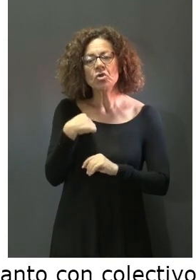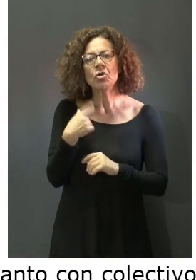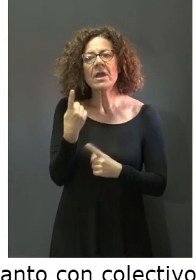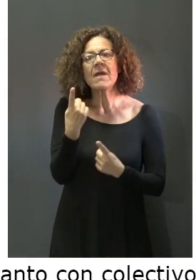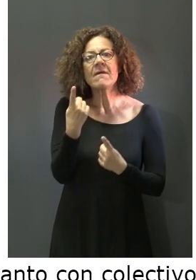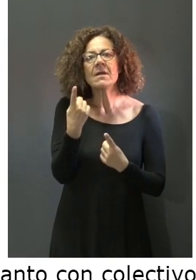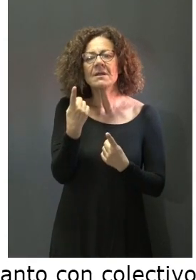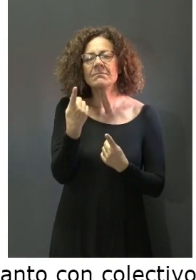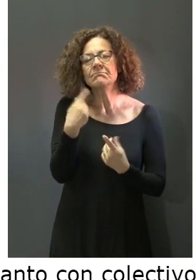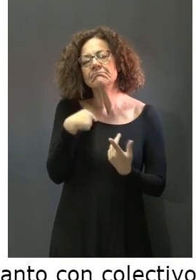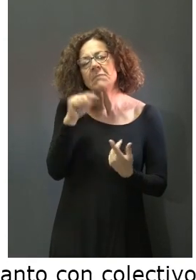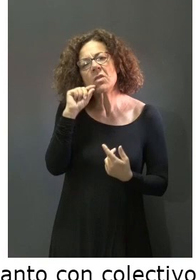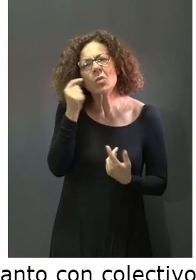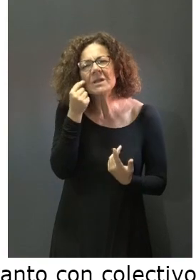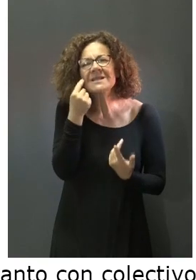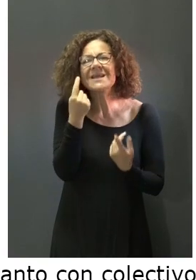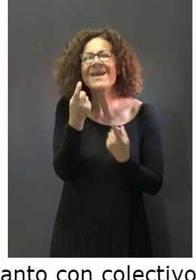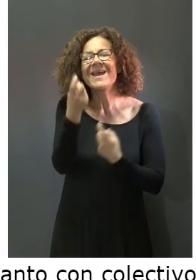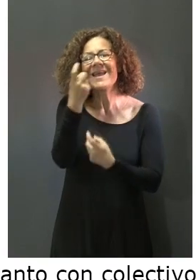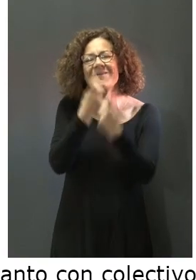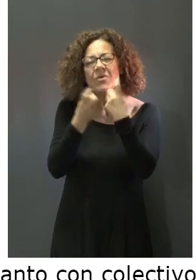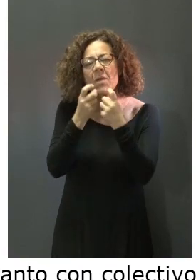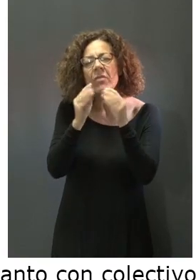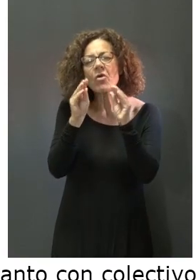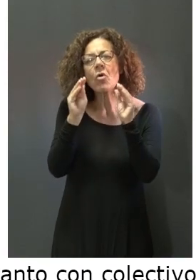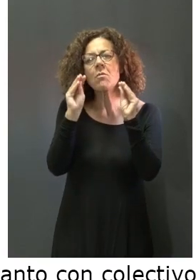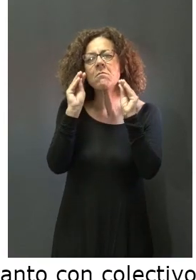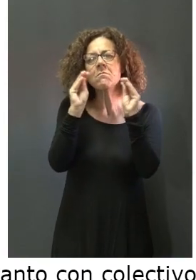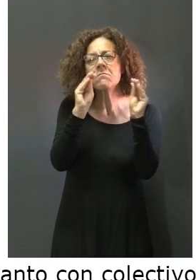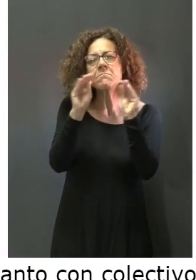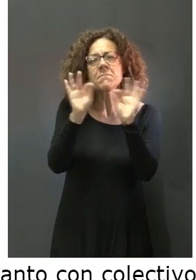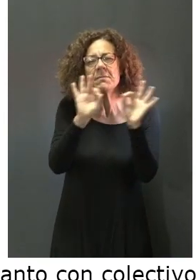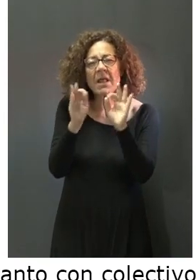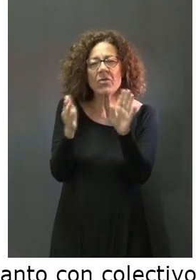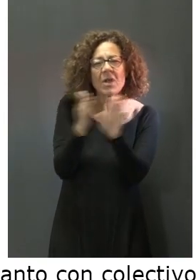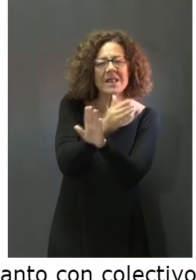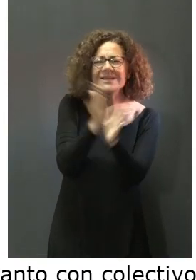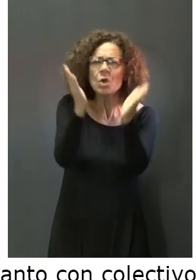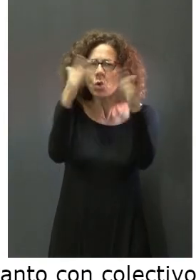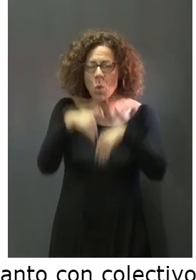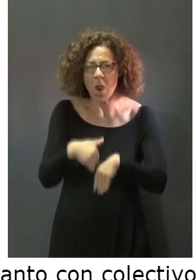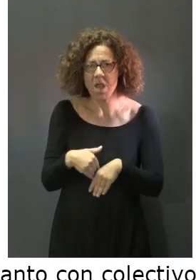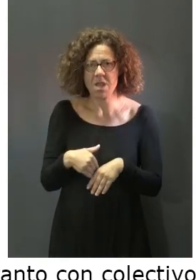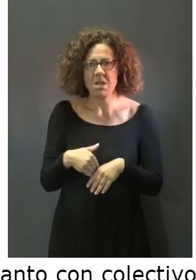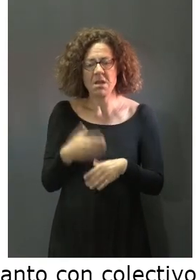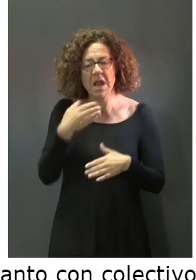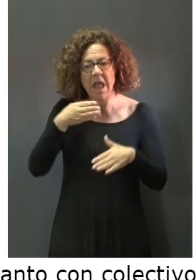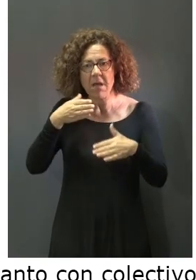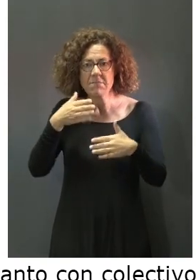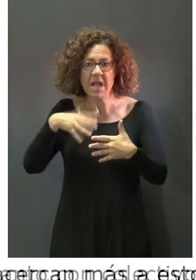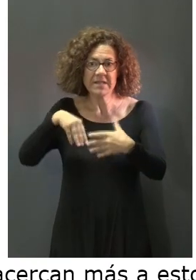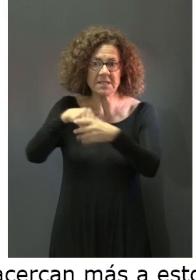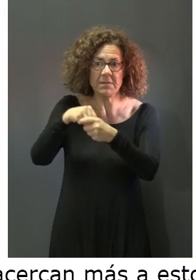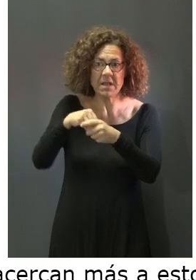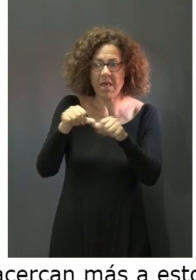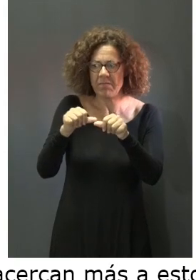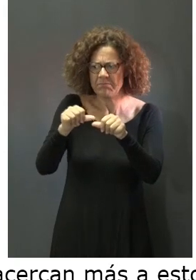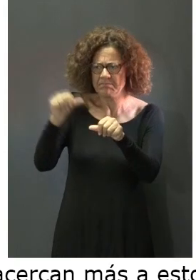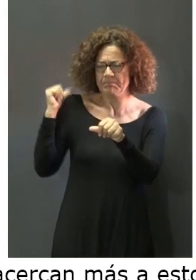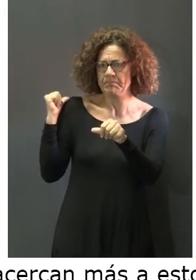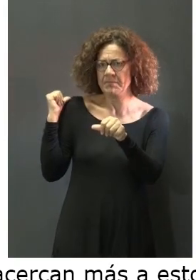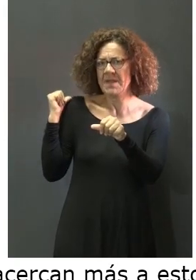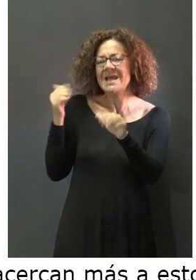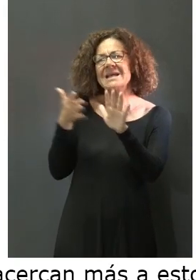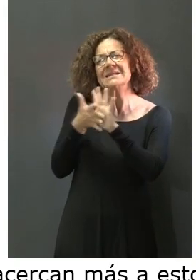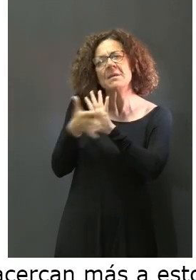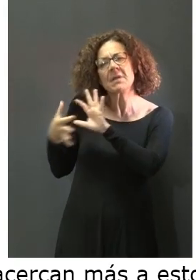de una información y una formación previa. La accesibilidad desde hace mucho, o hace un tiempo, se